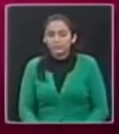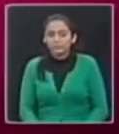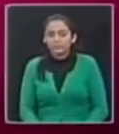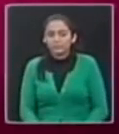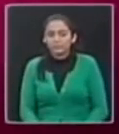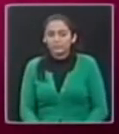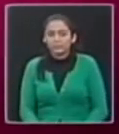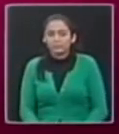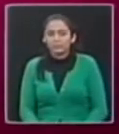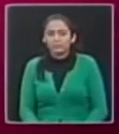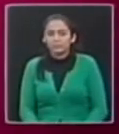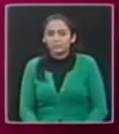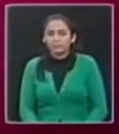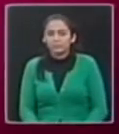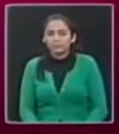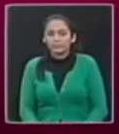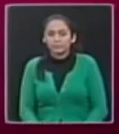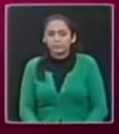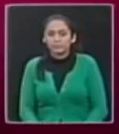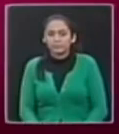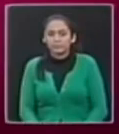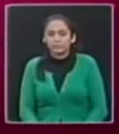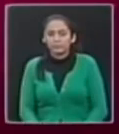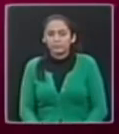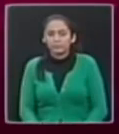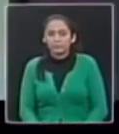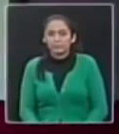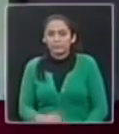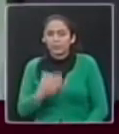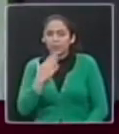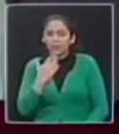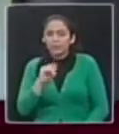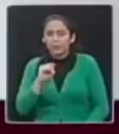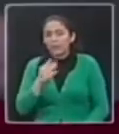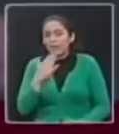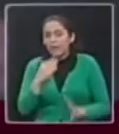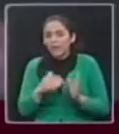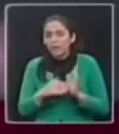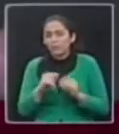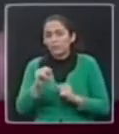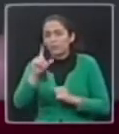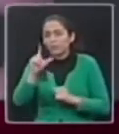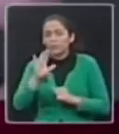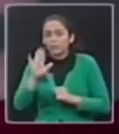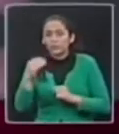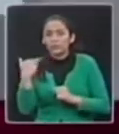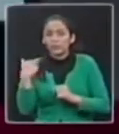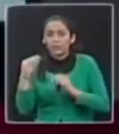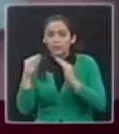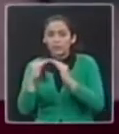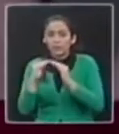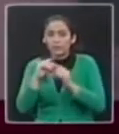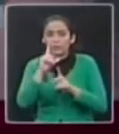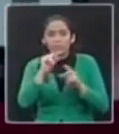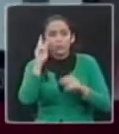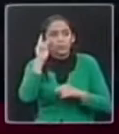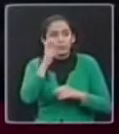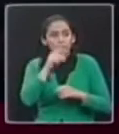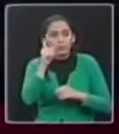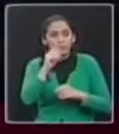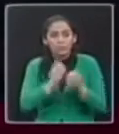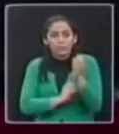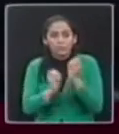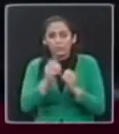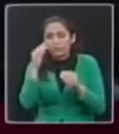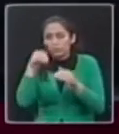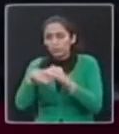habitación disponible y se la rentan a turistas que vienen a su ciudad. Ello, por supuesto, necesita un programa eficiente de comunicación y para esto hoy